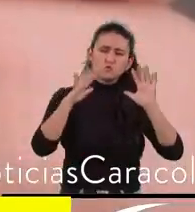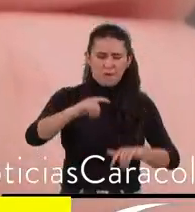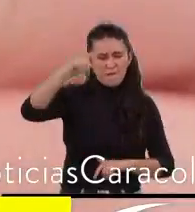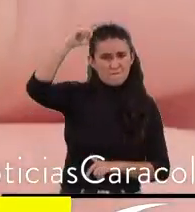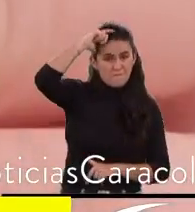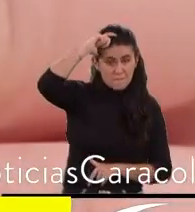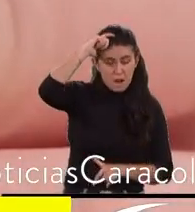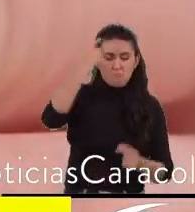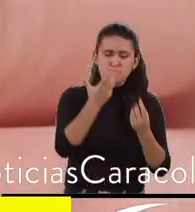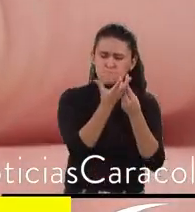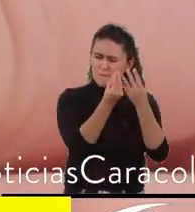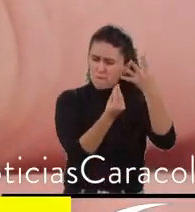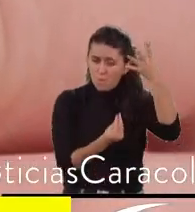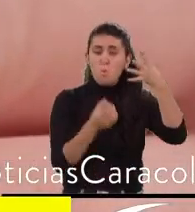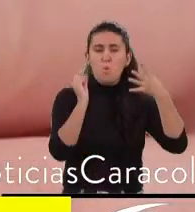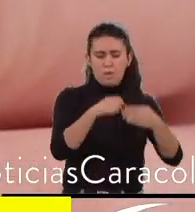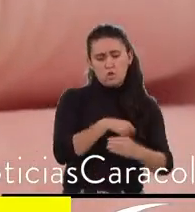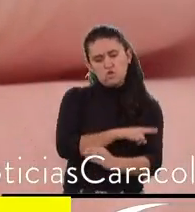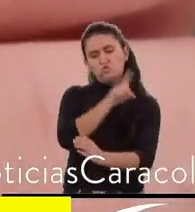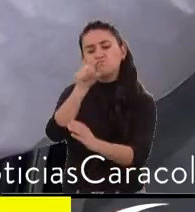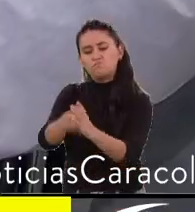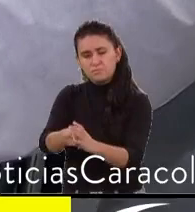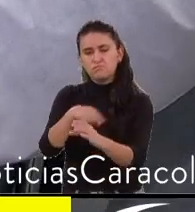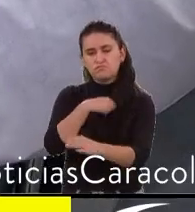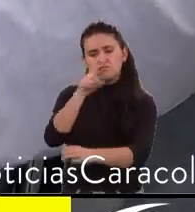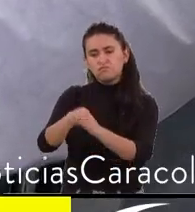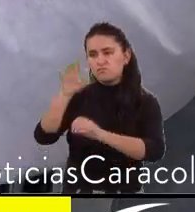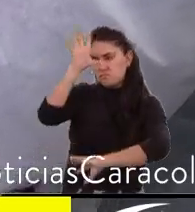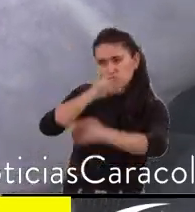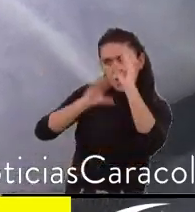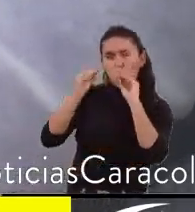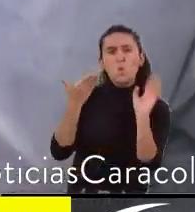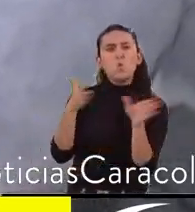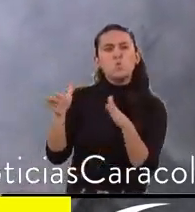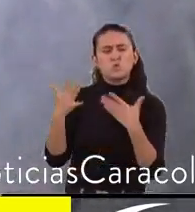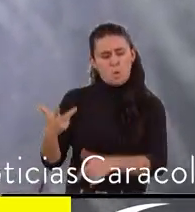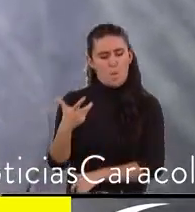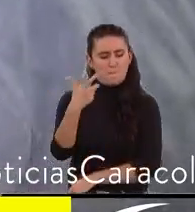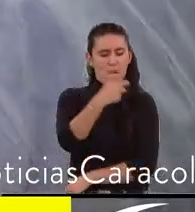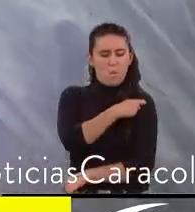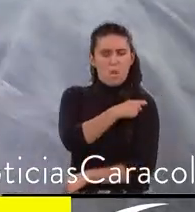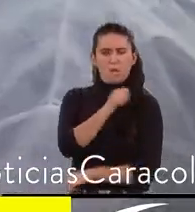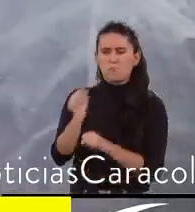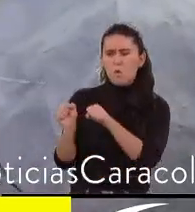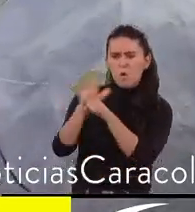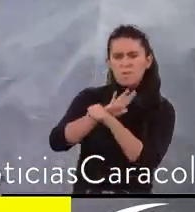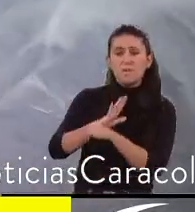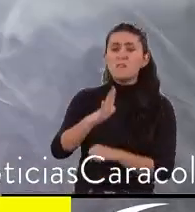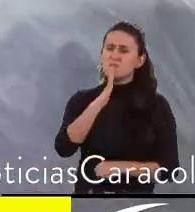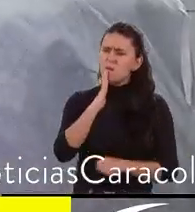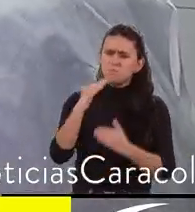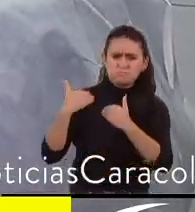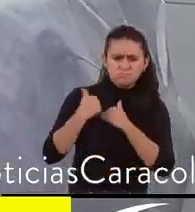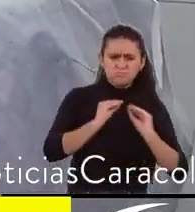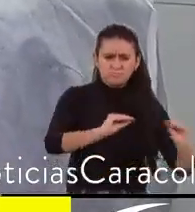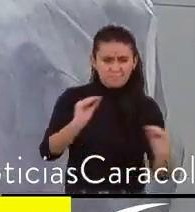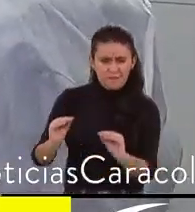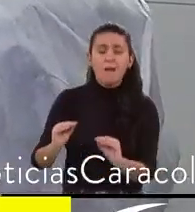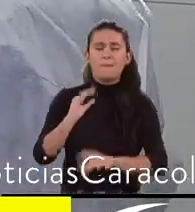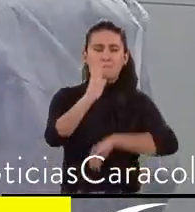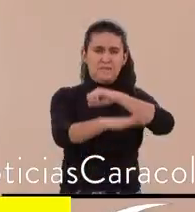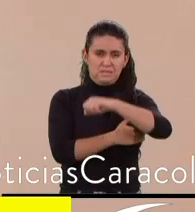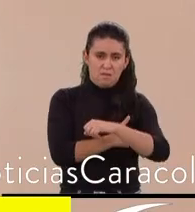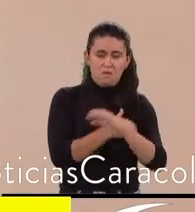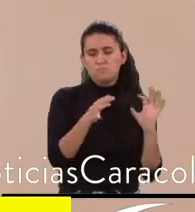pública podrán inscribirse al curso manejo de la vacunación contra el cob y 19 en colombia que dictará el ministerio de salud con el apoyo del sena